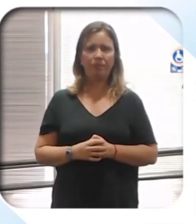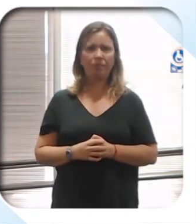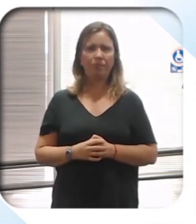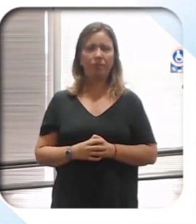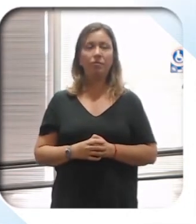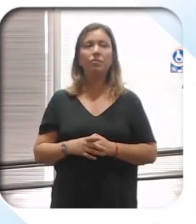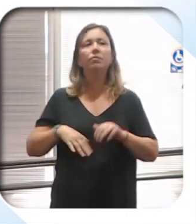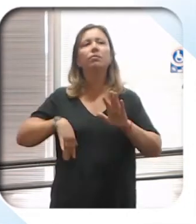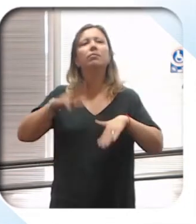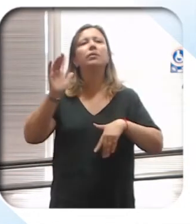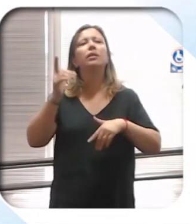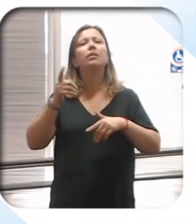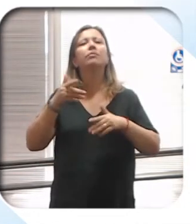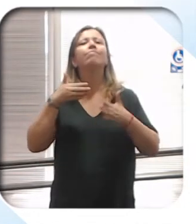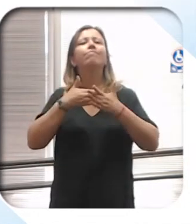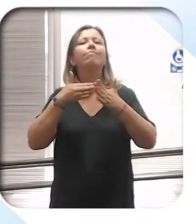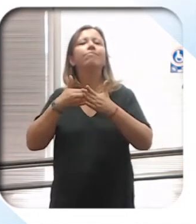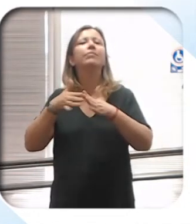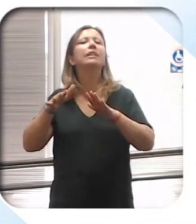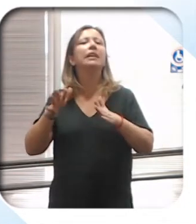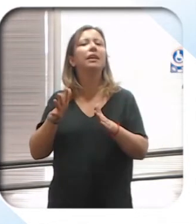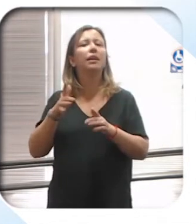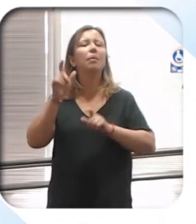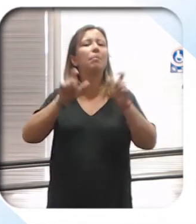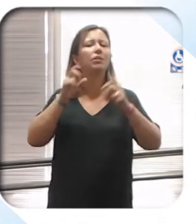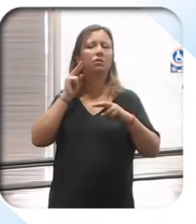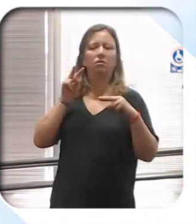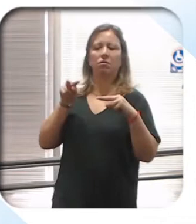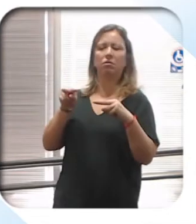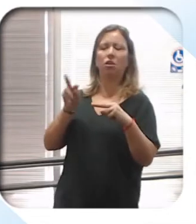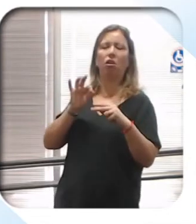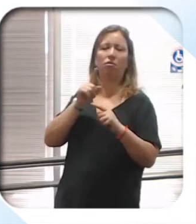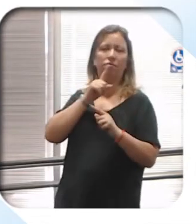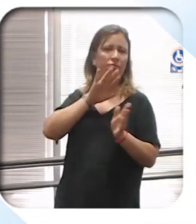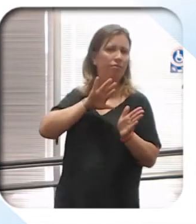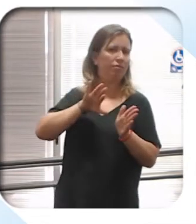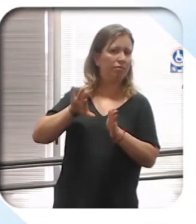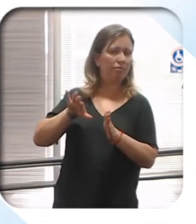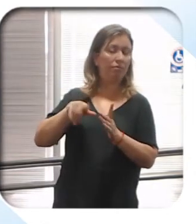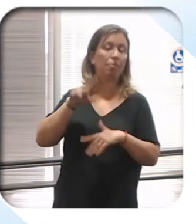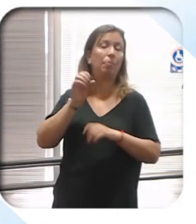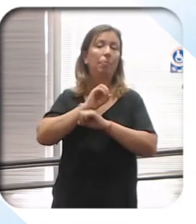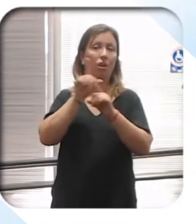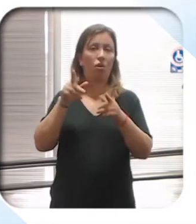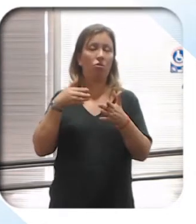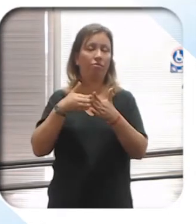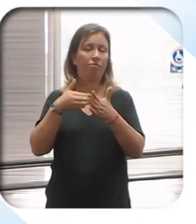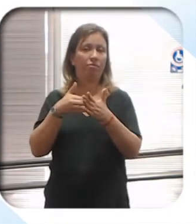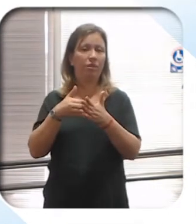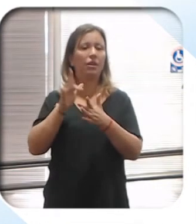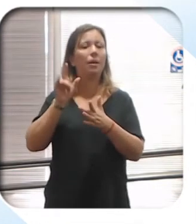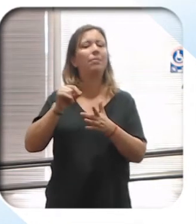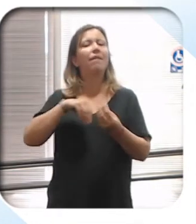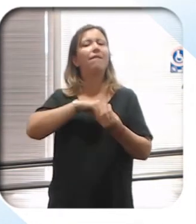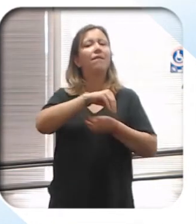Muchas veces la mayor barrera es la mirada y el silencio de los otros. Factores